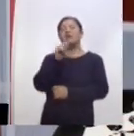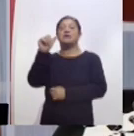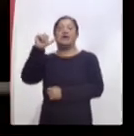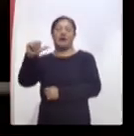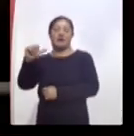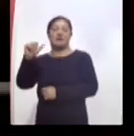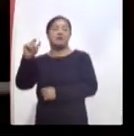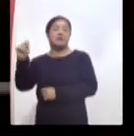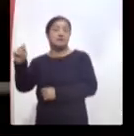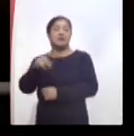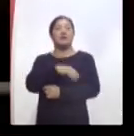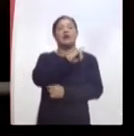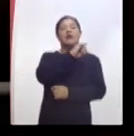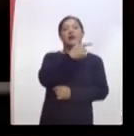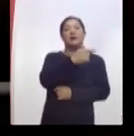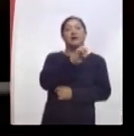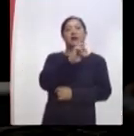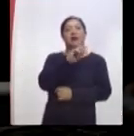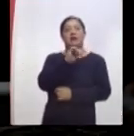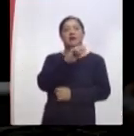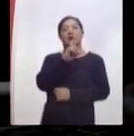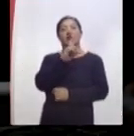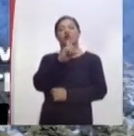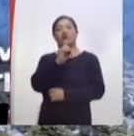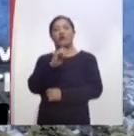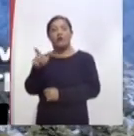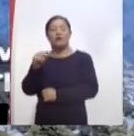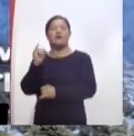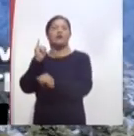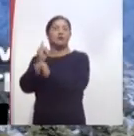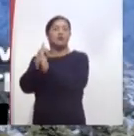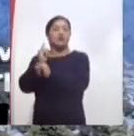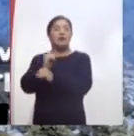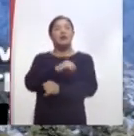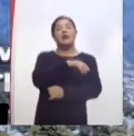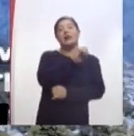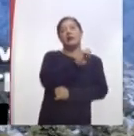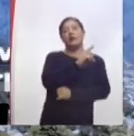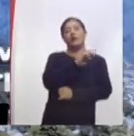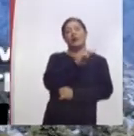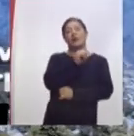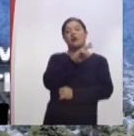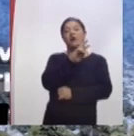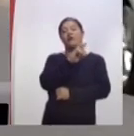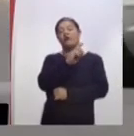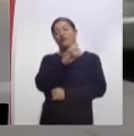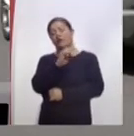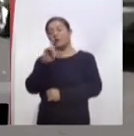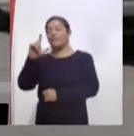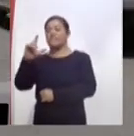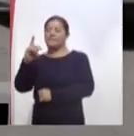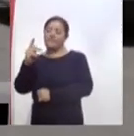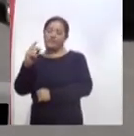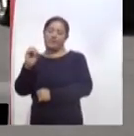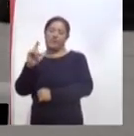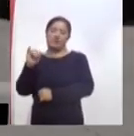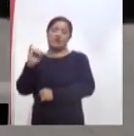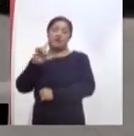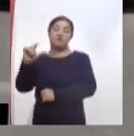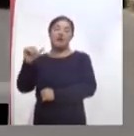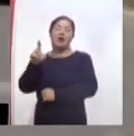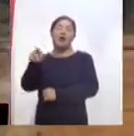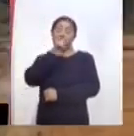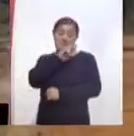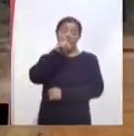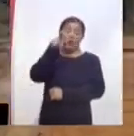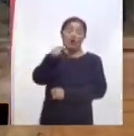Tlaxcala, Gerardo Santillán de Línea de Contraste y Eduardo Ávila de La Polilla Tlaxcala hacen hincapié en que lo mejor es evitar